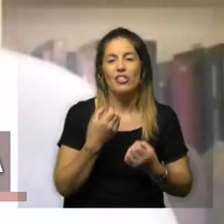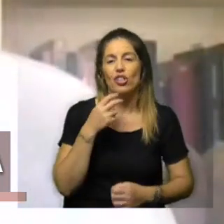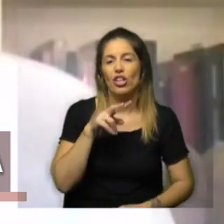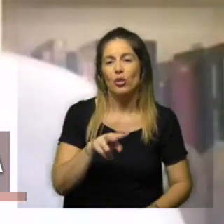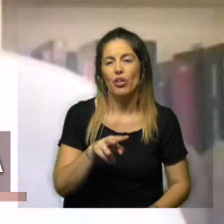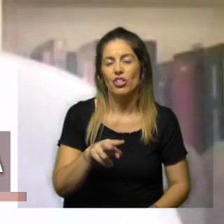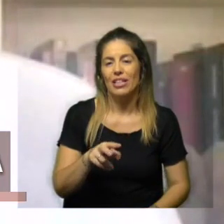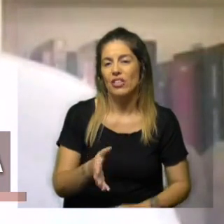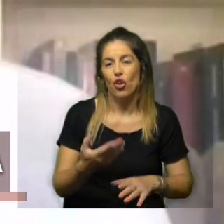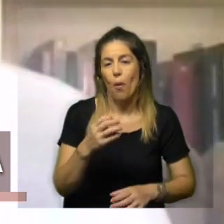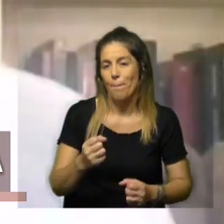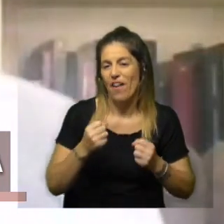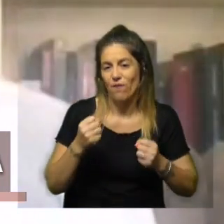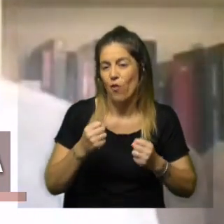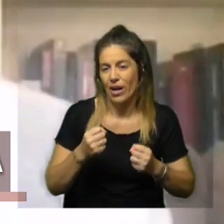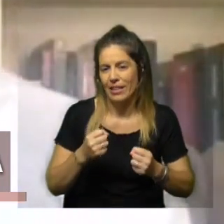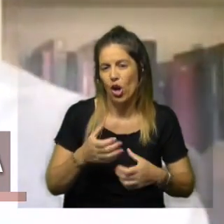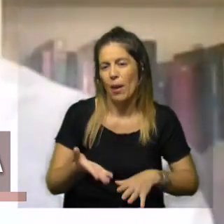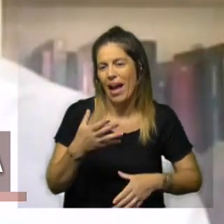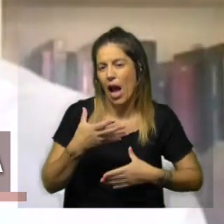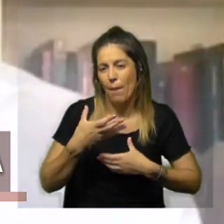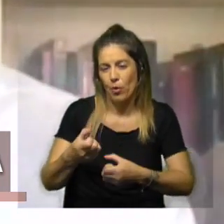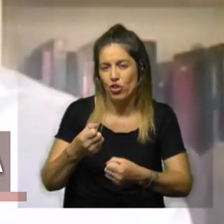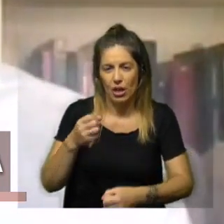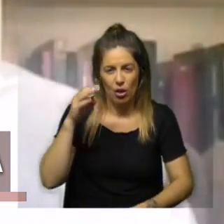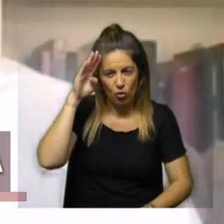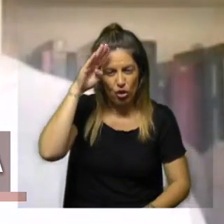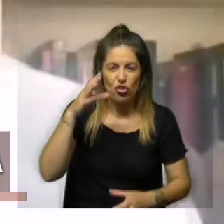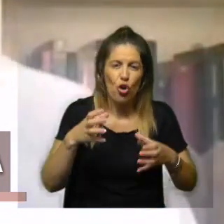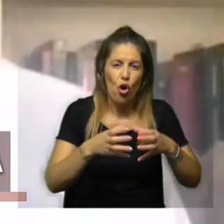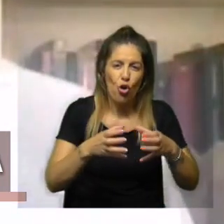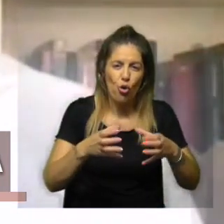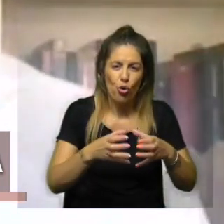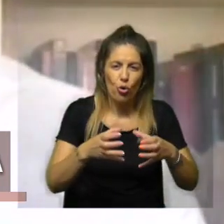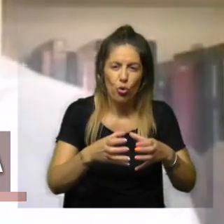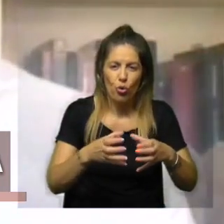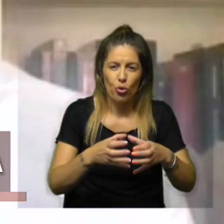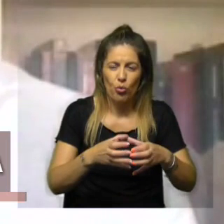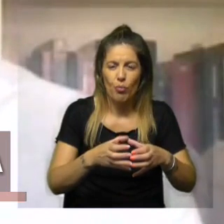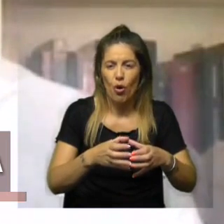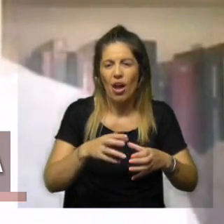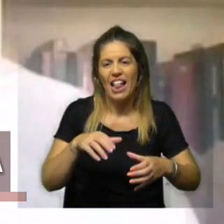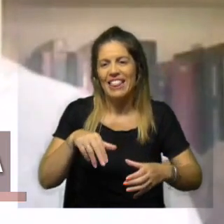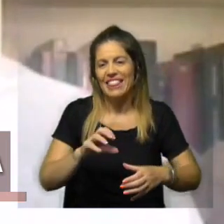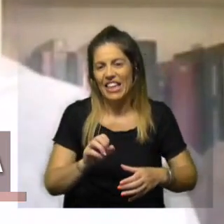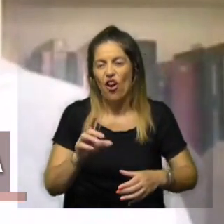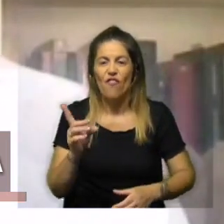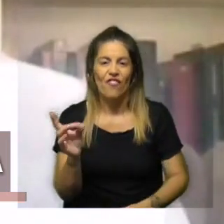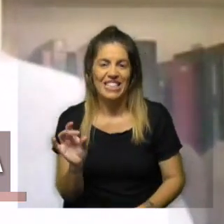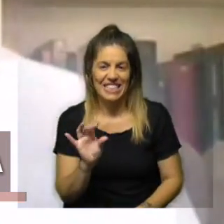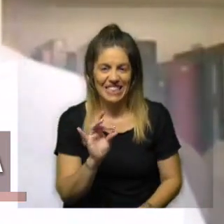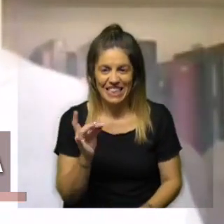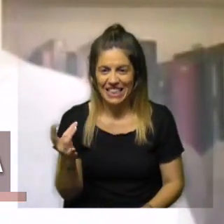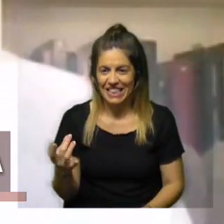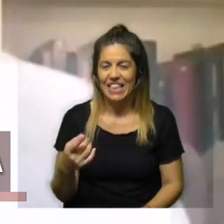que, el núcleo duro del bolsonarismo, que recoge grupos hasta de corte neofascista, como son los integralistas,